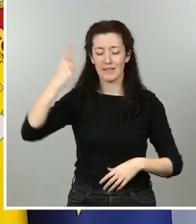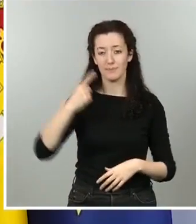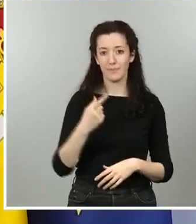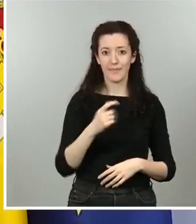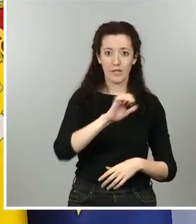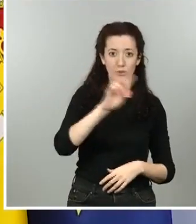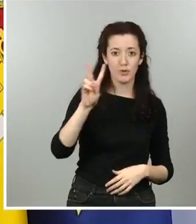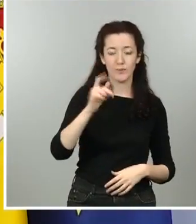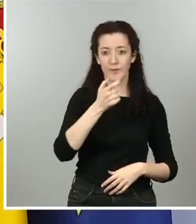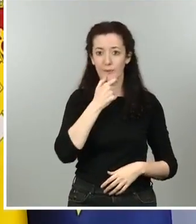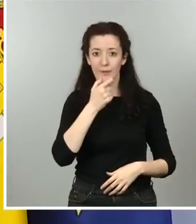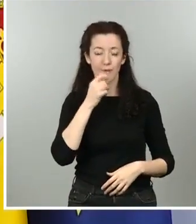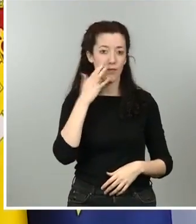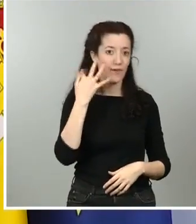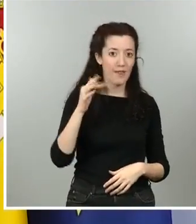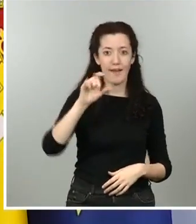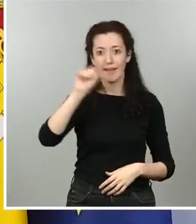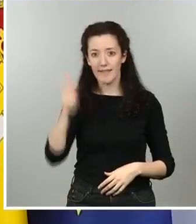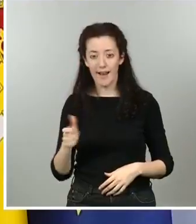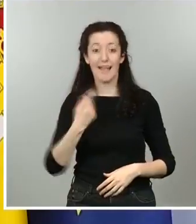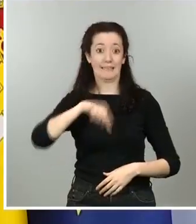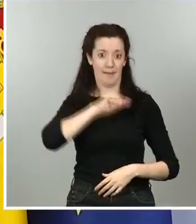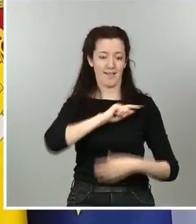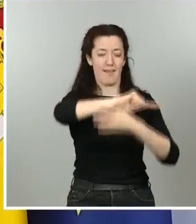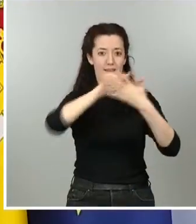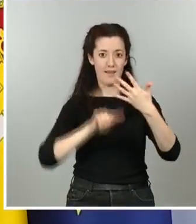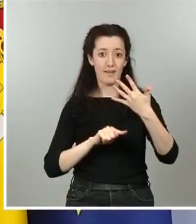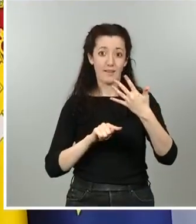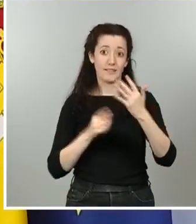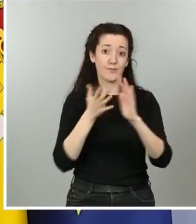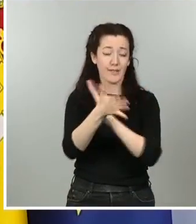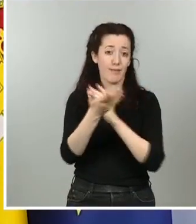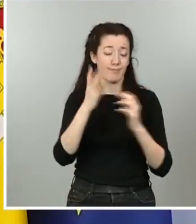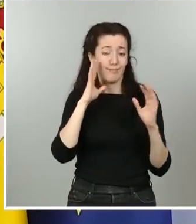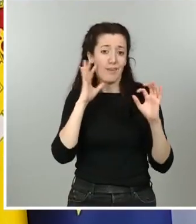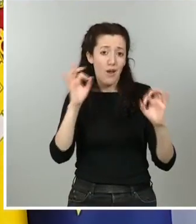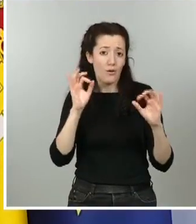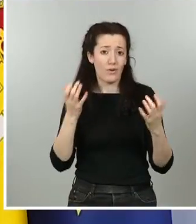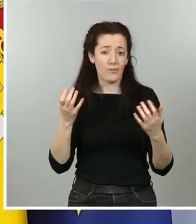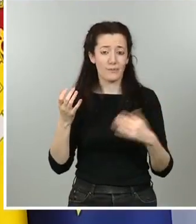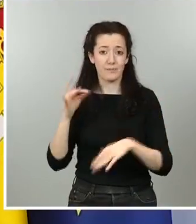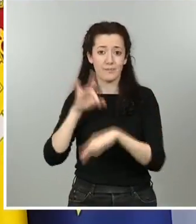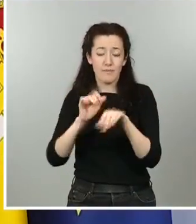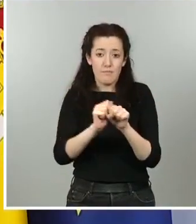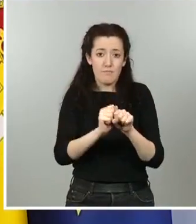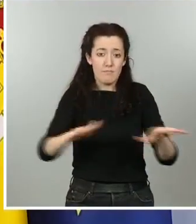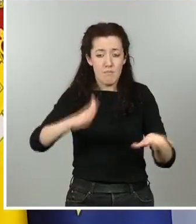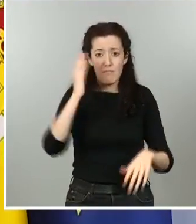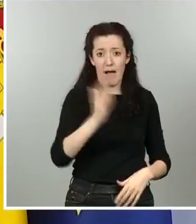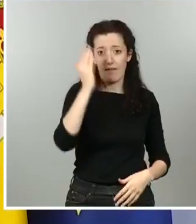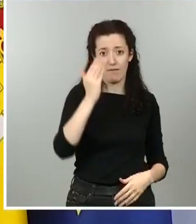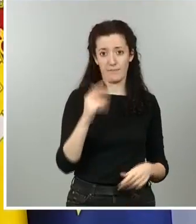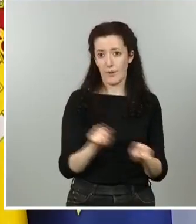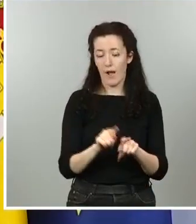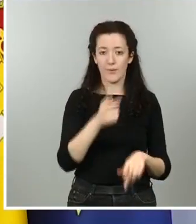Italia, y siendo esto una pandemia, es lógico que España haya estado con un impacto similar al que están teniendo estos países, Reino Unido, Francia,